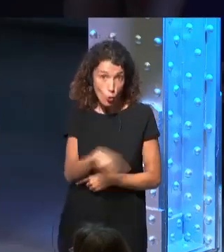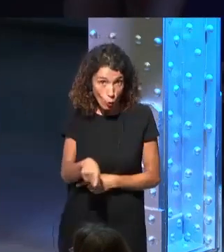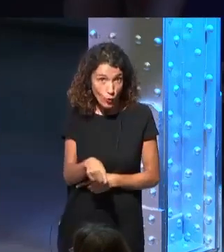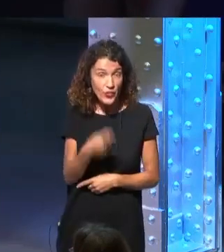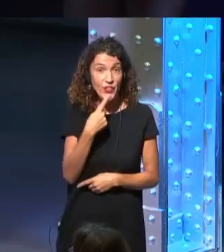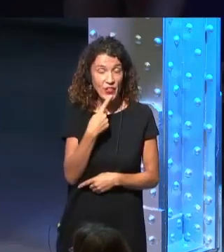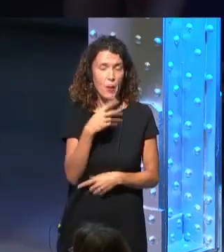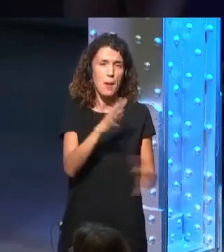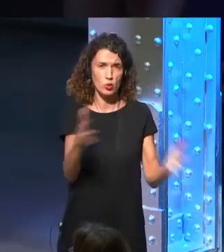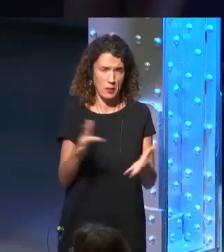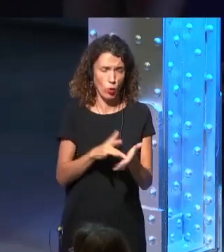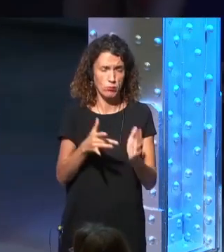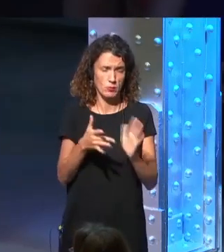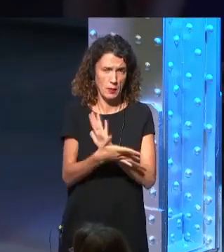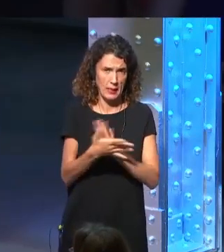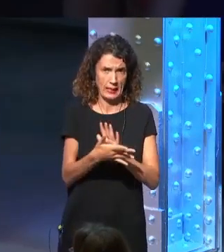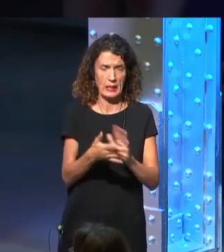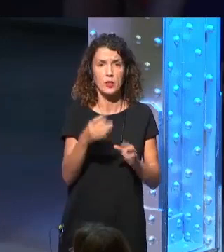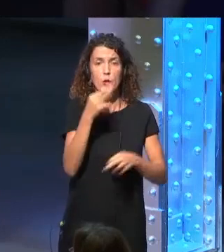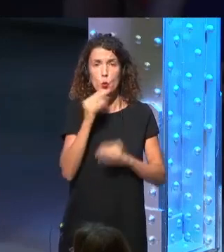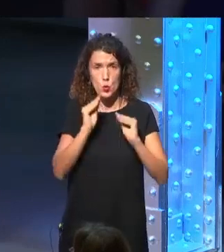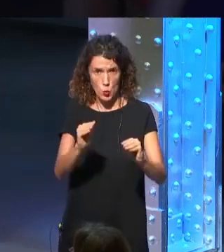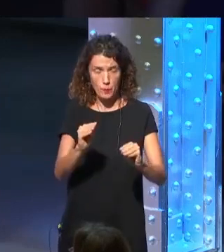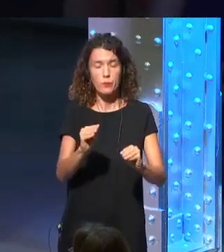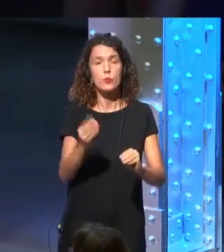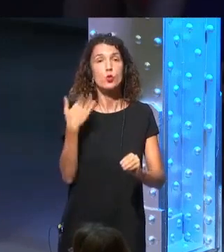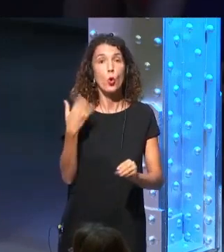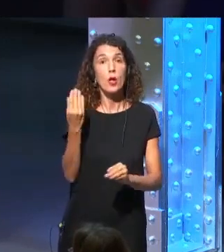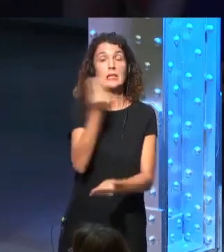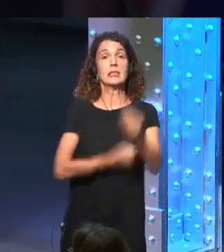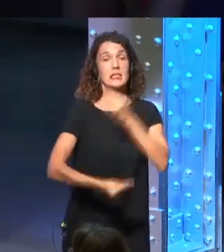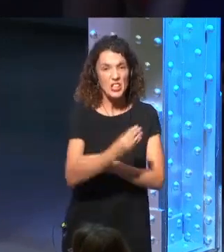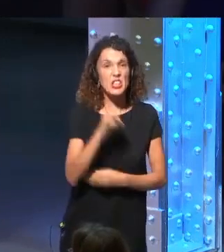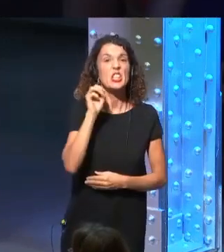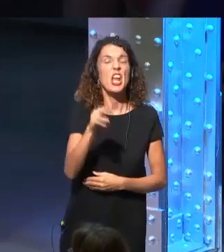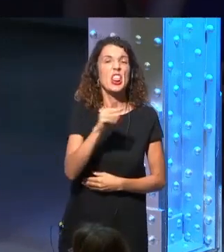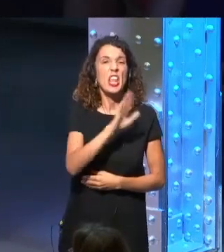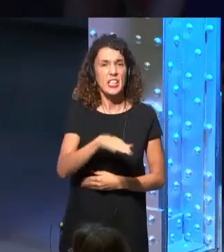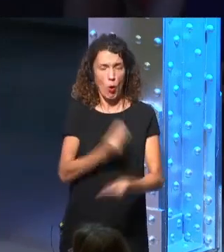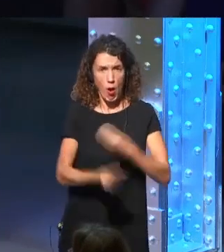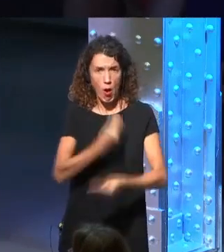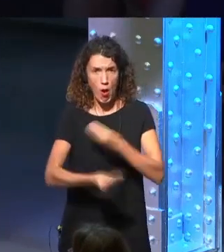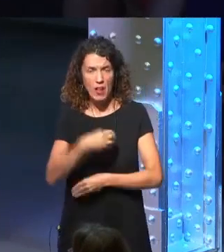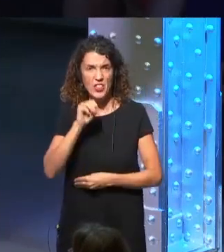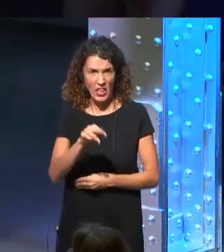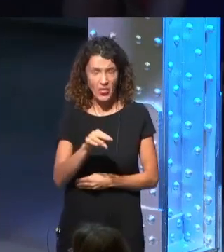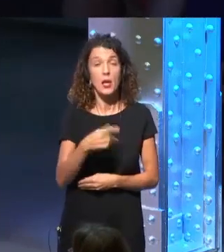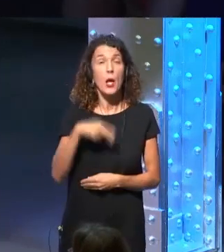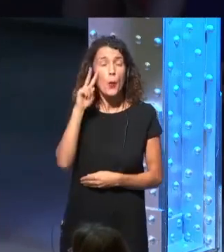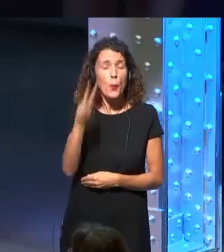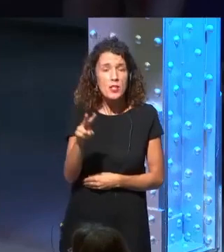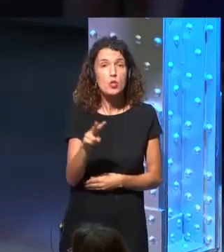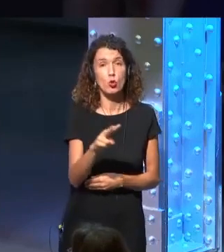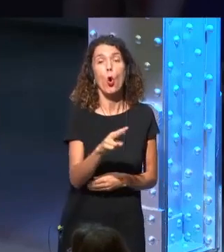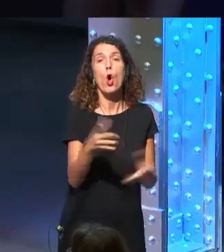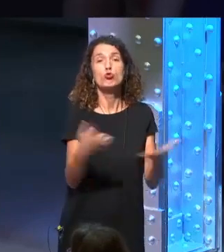dice más o menos así: he dado a luz a 13 niños y he visto cómo se los